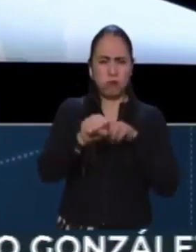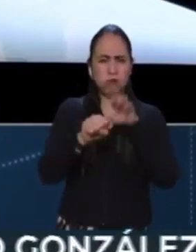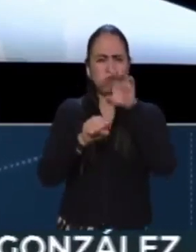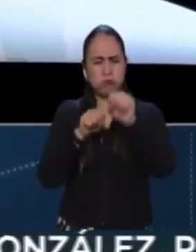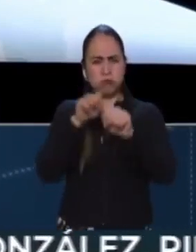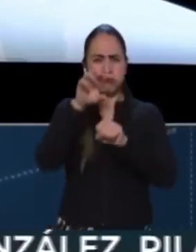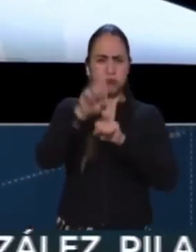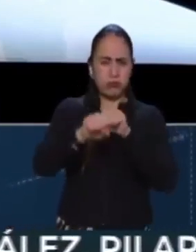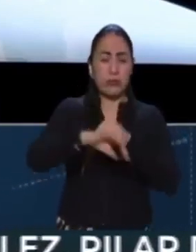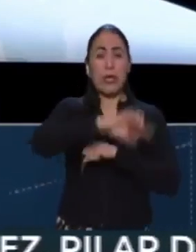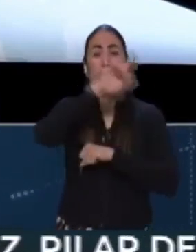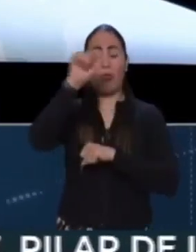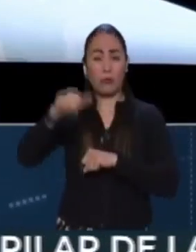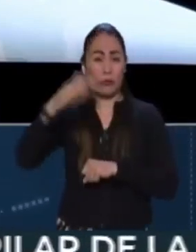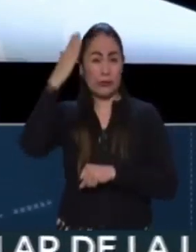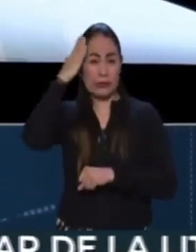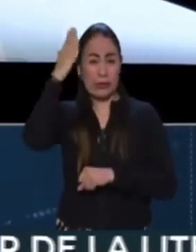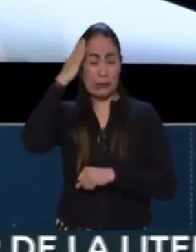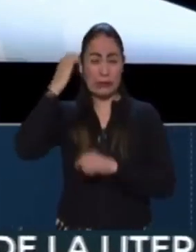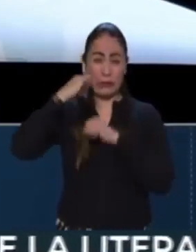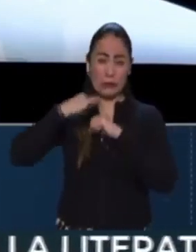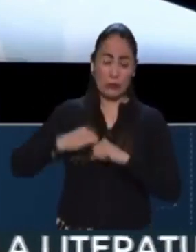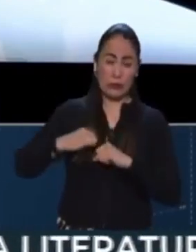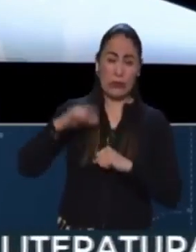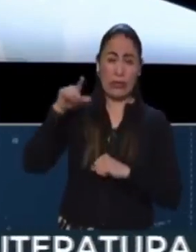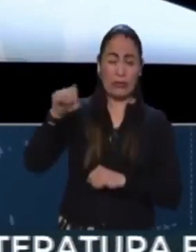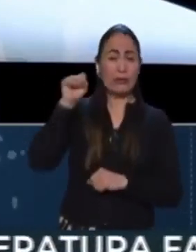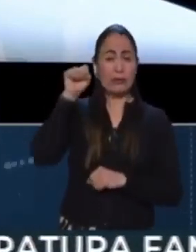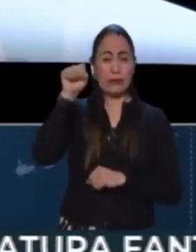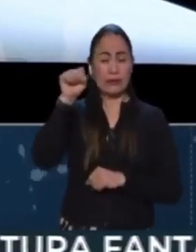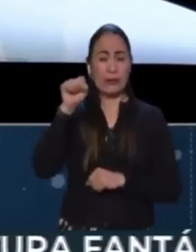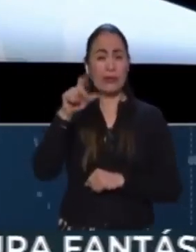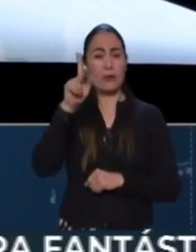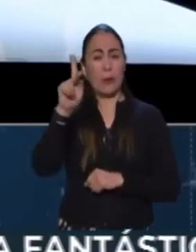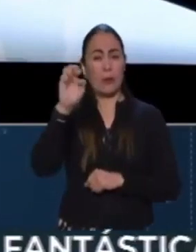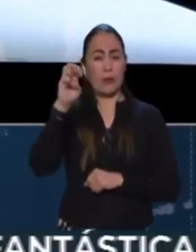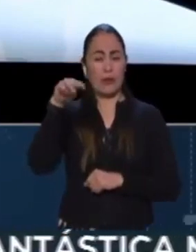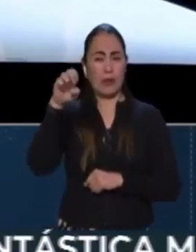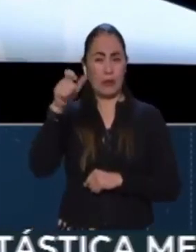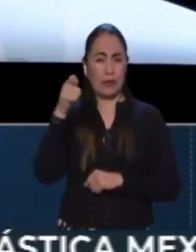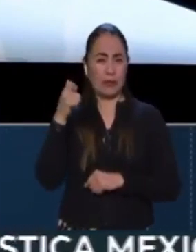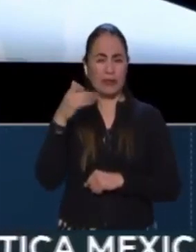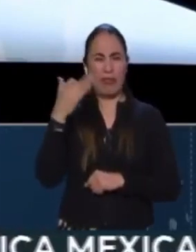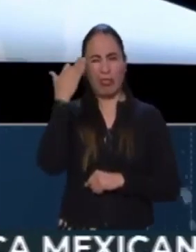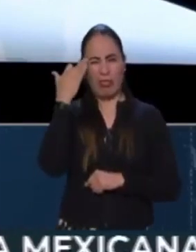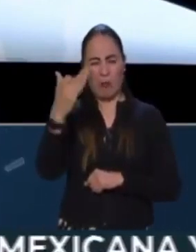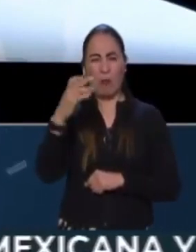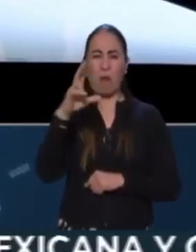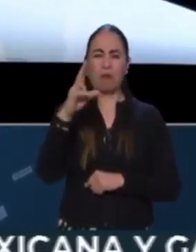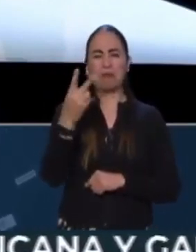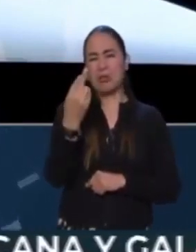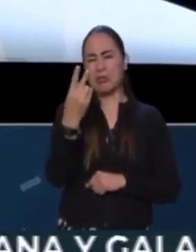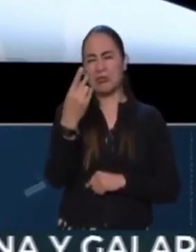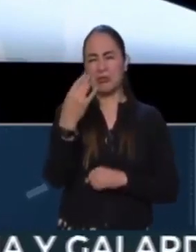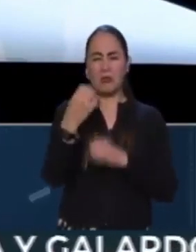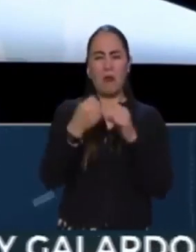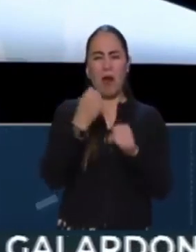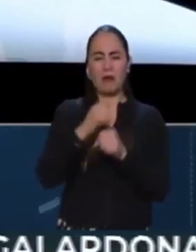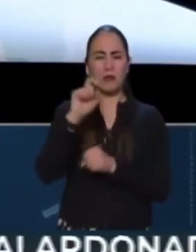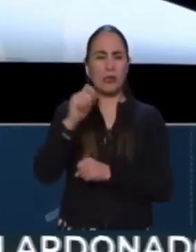se convirtió en el líder máximo del sindicato petrolero, en el que casi 3 décadas, bueno, 25 años, 26